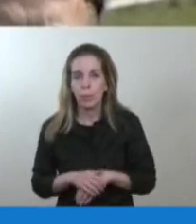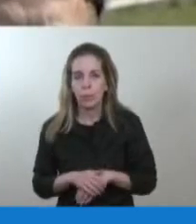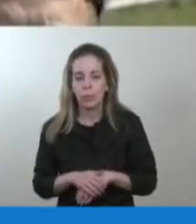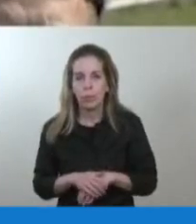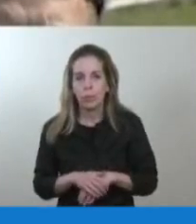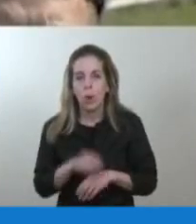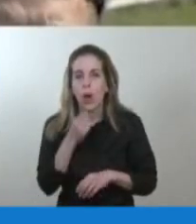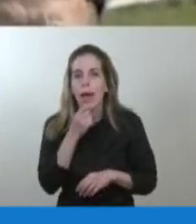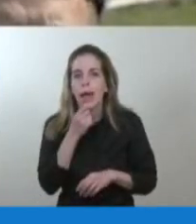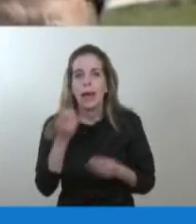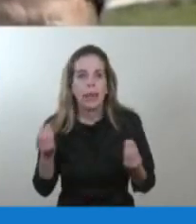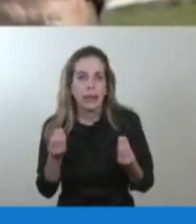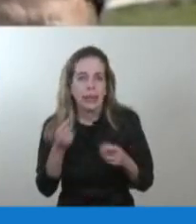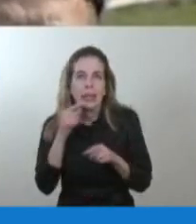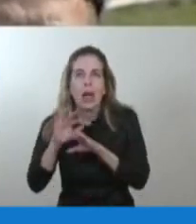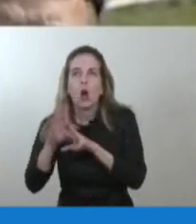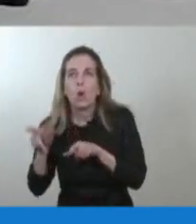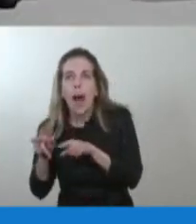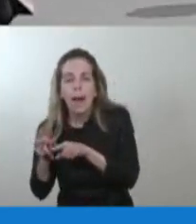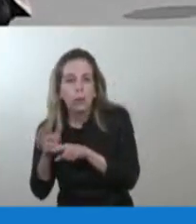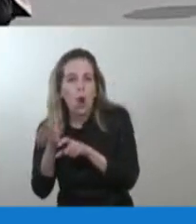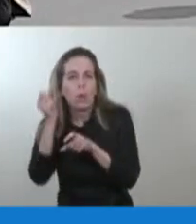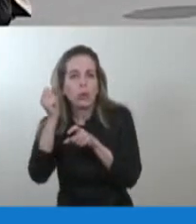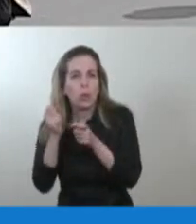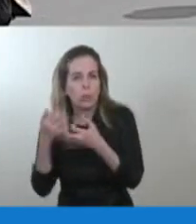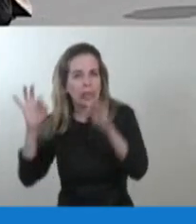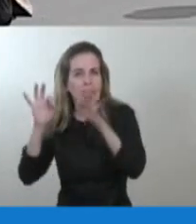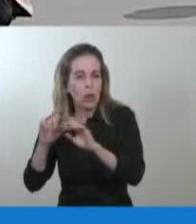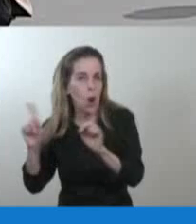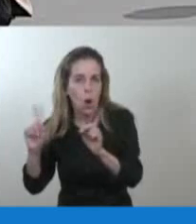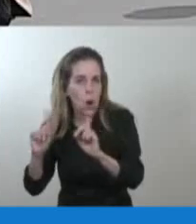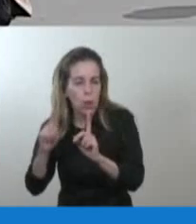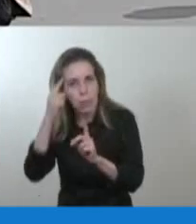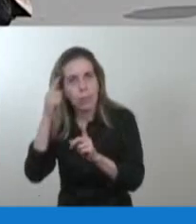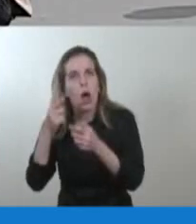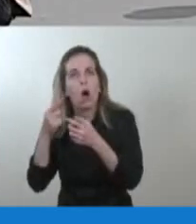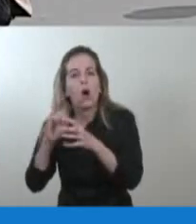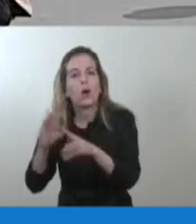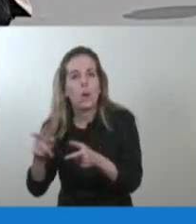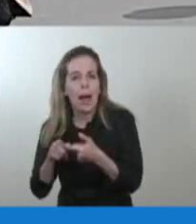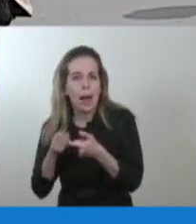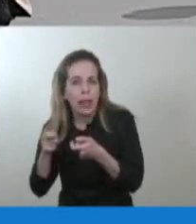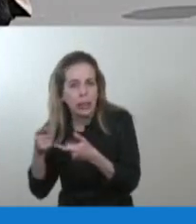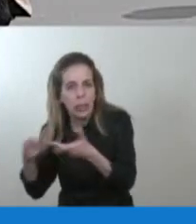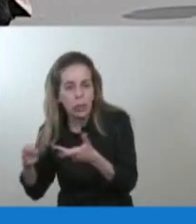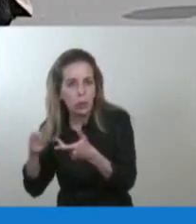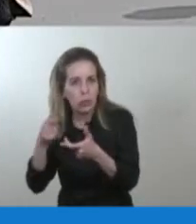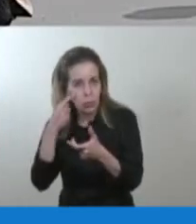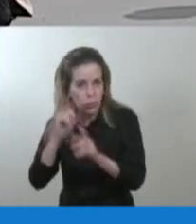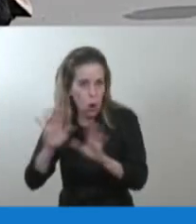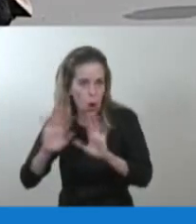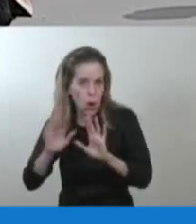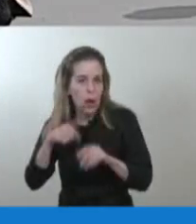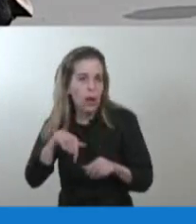delinquir nunca puede ser una opción nunca puede ser el camino la delincuencia como